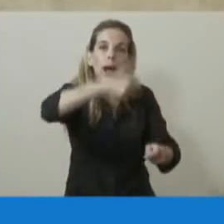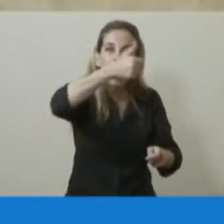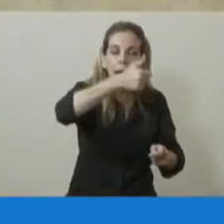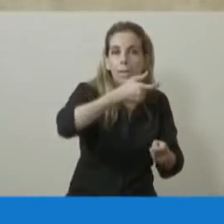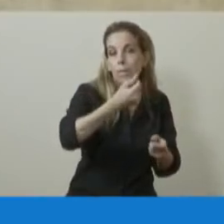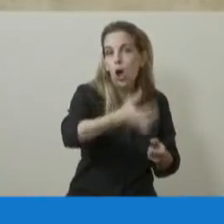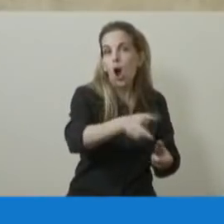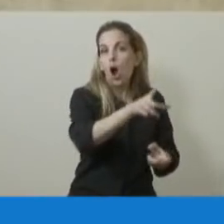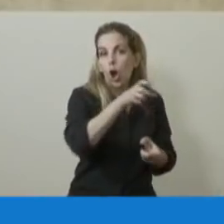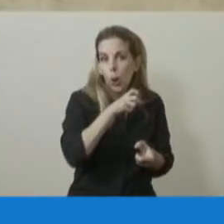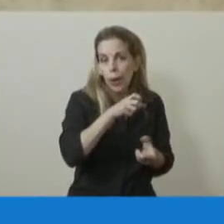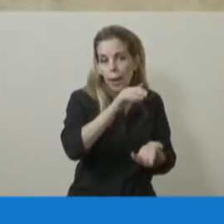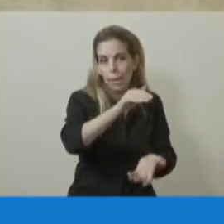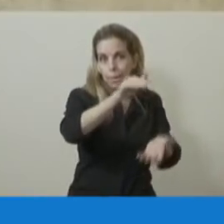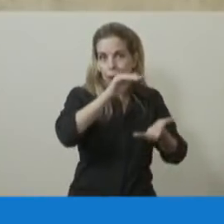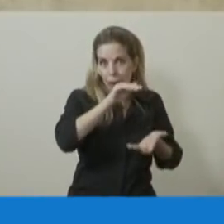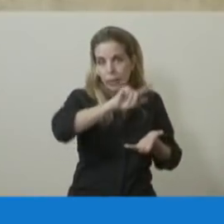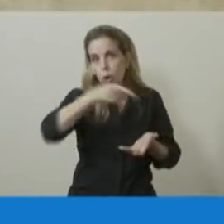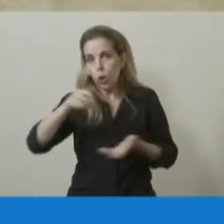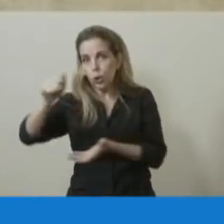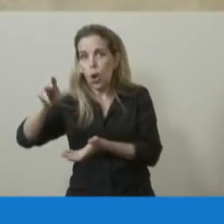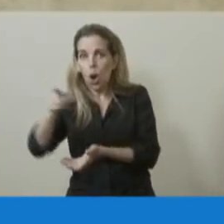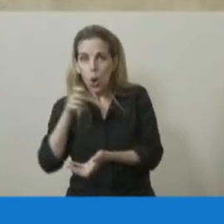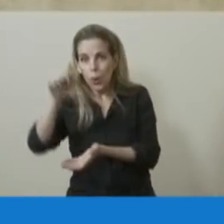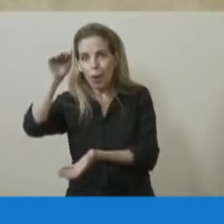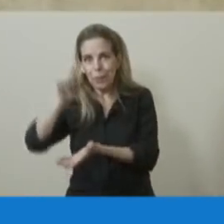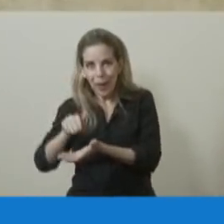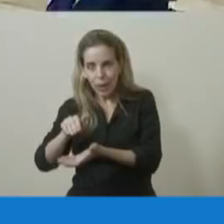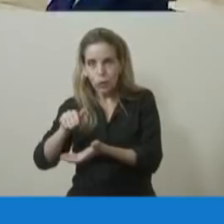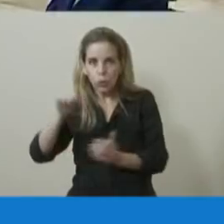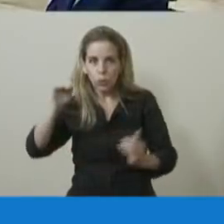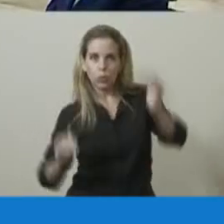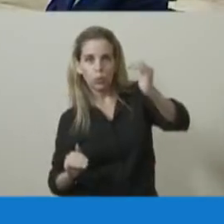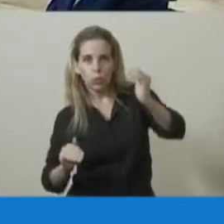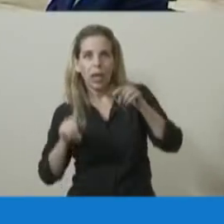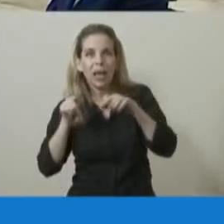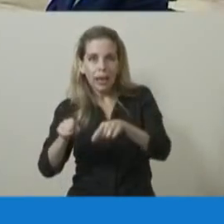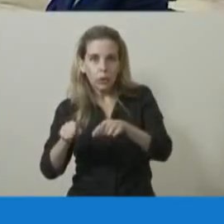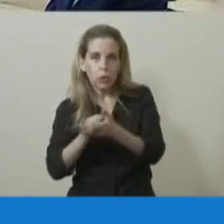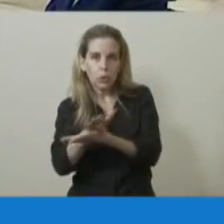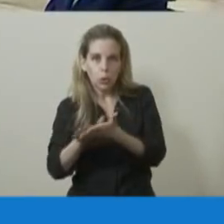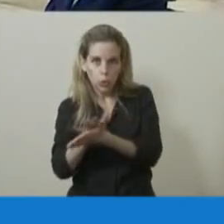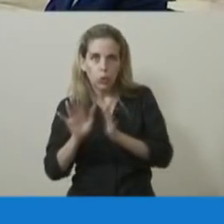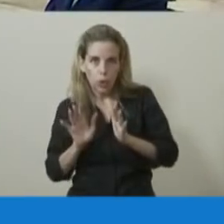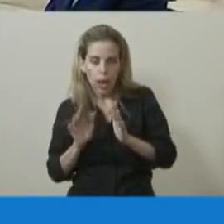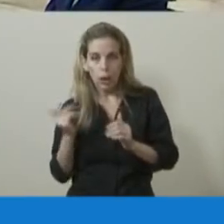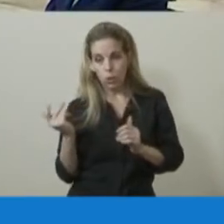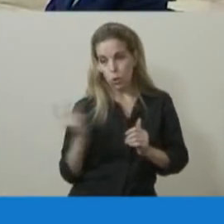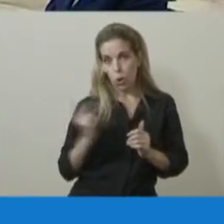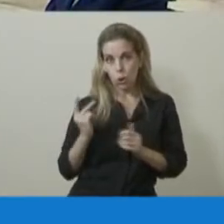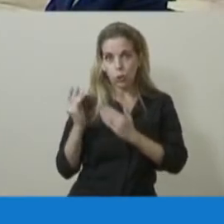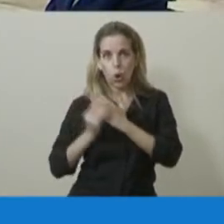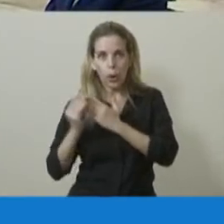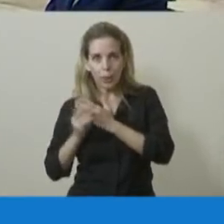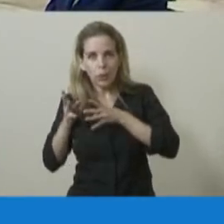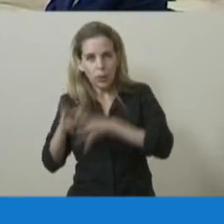cosa, y la verdad eso no parece un buen método para seguir adelante. Así que hemos trabajado mucho con el ministro, y